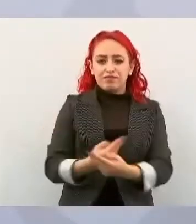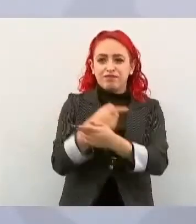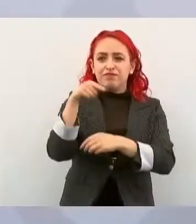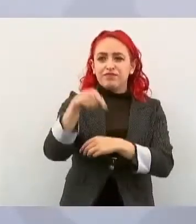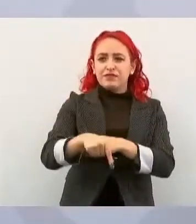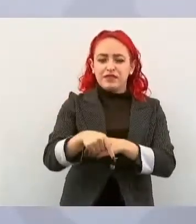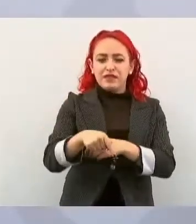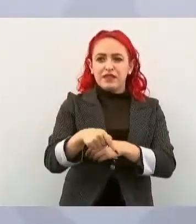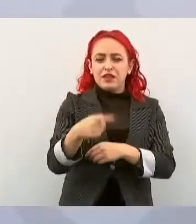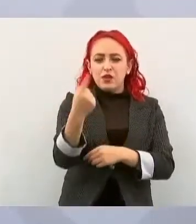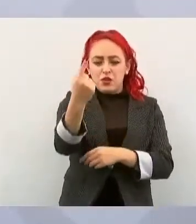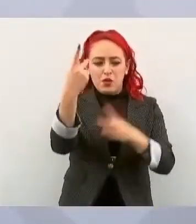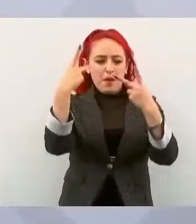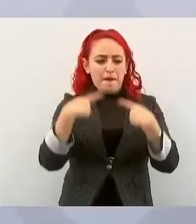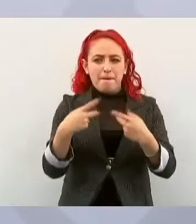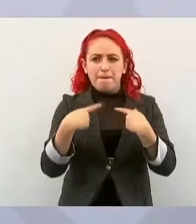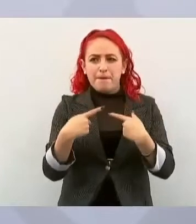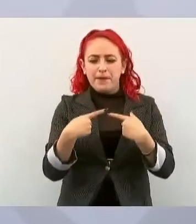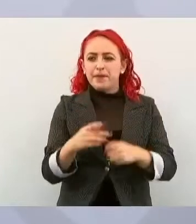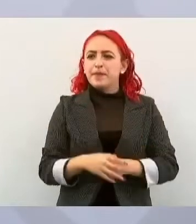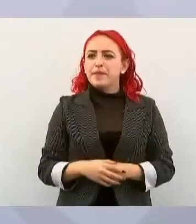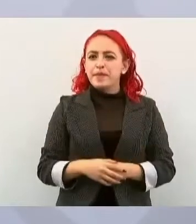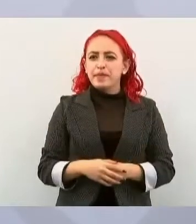Un estadista.